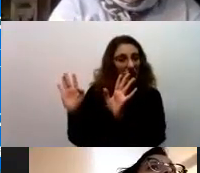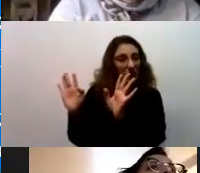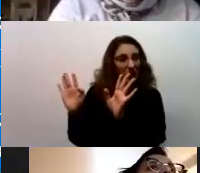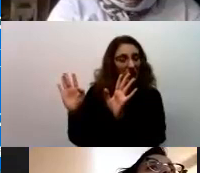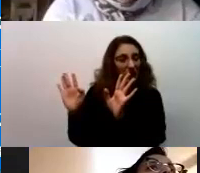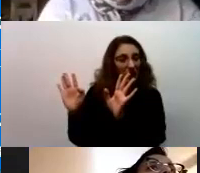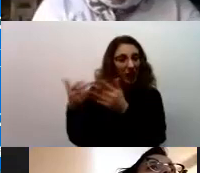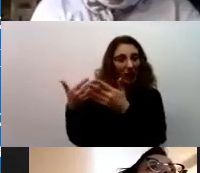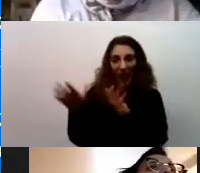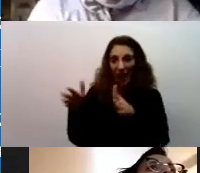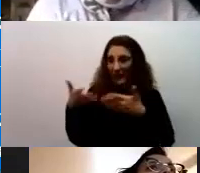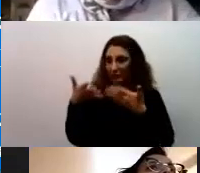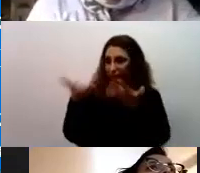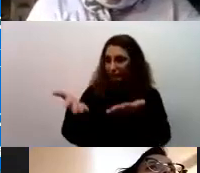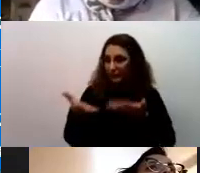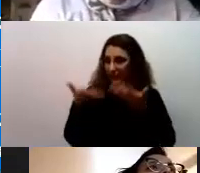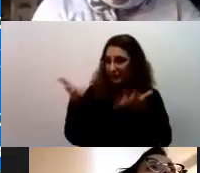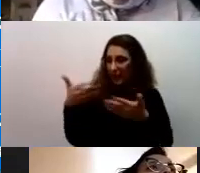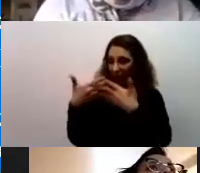libre de todos tipos de obstáculos.